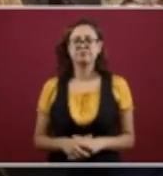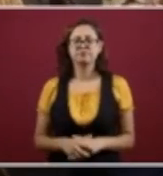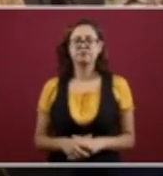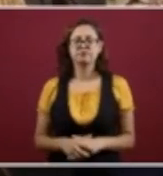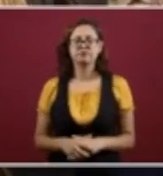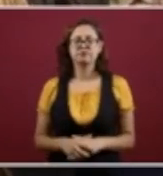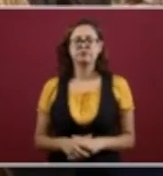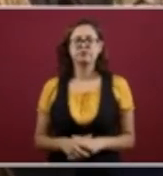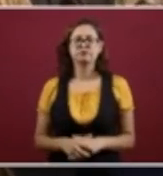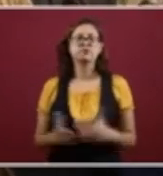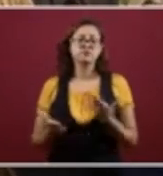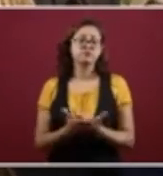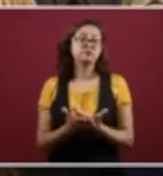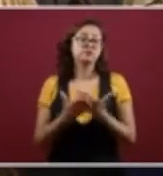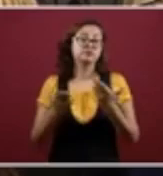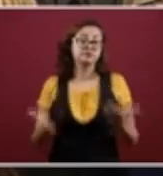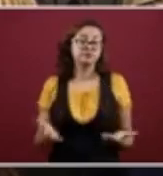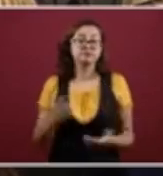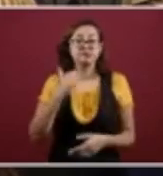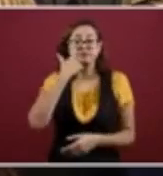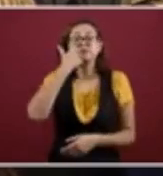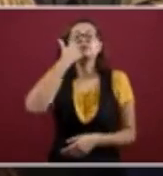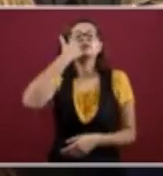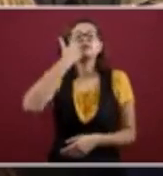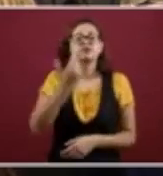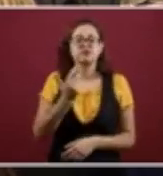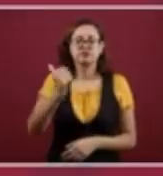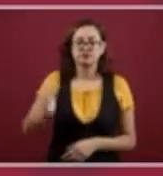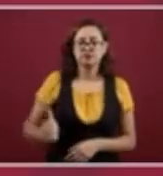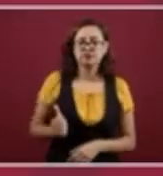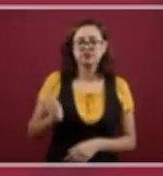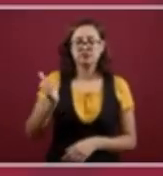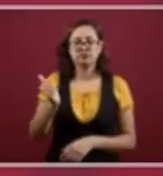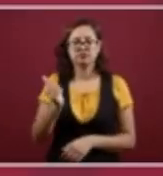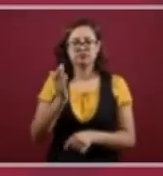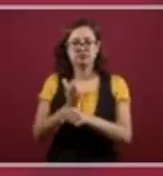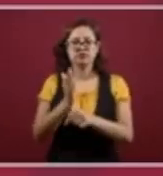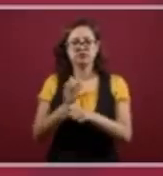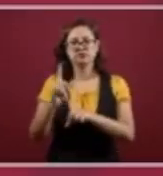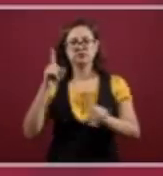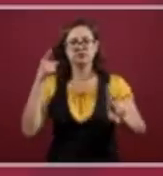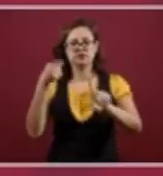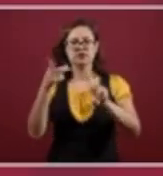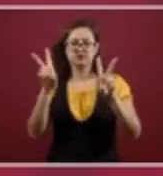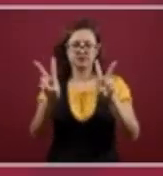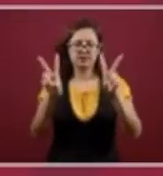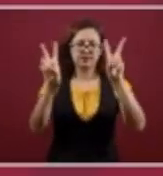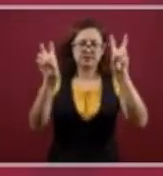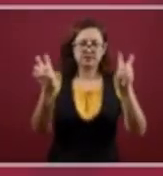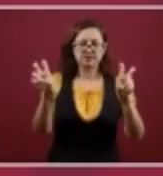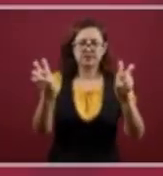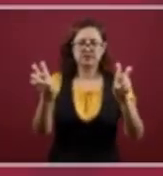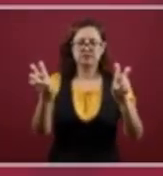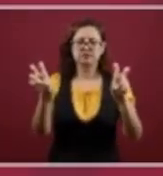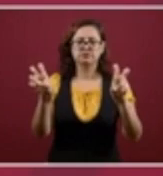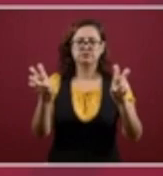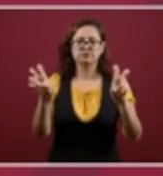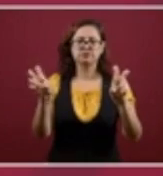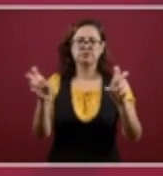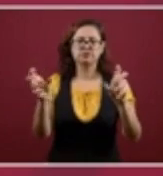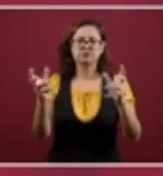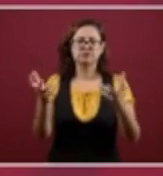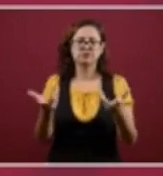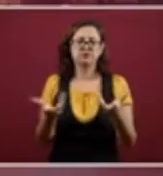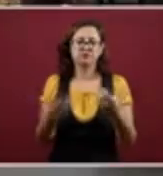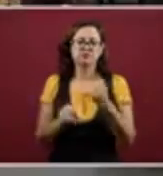también aprovechar que estamos tratando este tema para informar sobre los